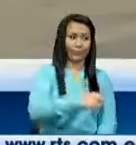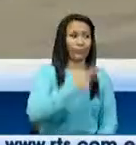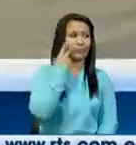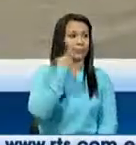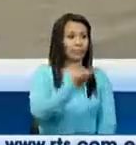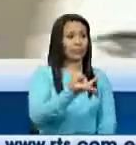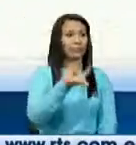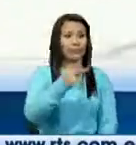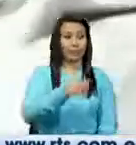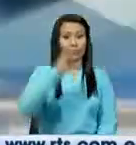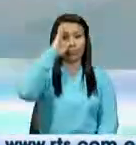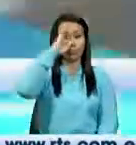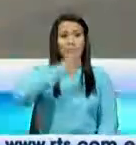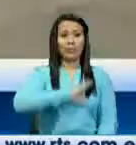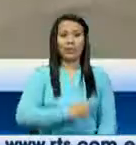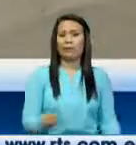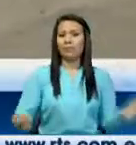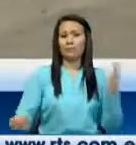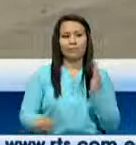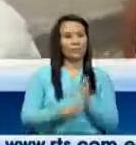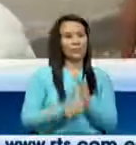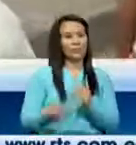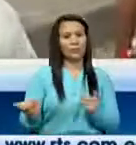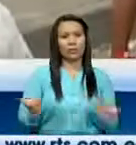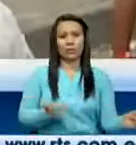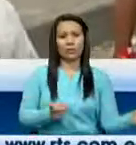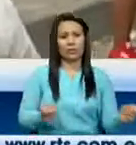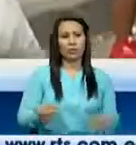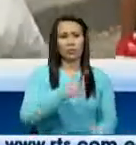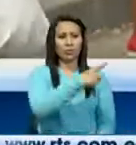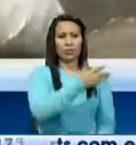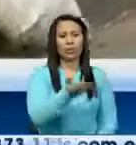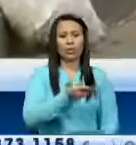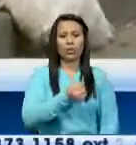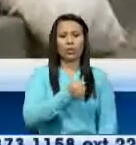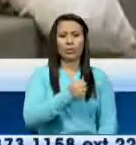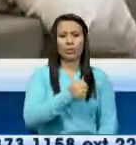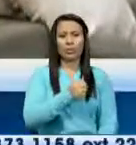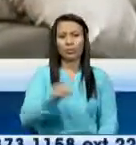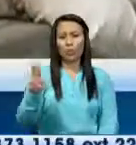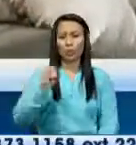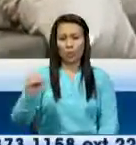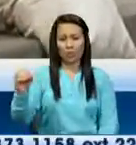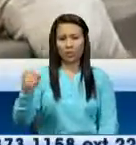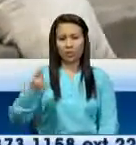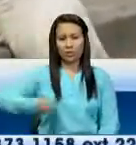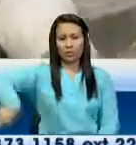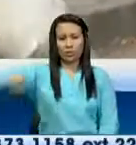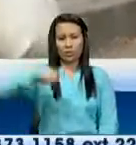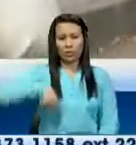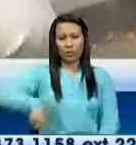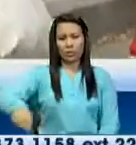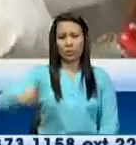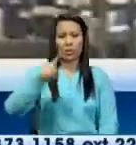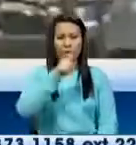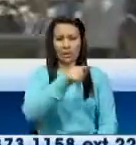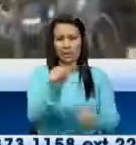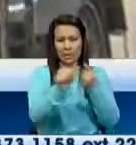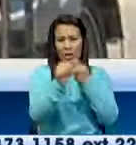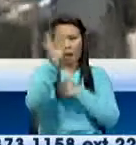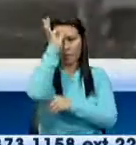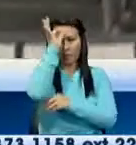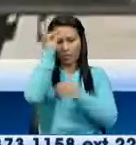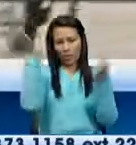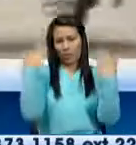Por su parte, la policía reforzó controles también en el suroeste de la ciudad, donde se desarrollaron operativos orientados a